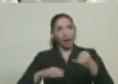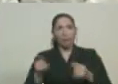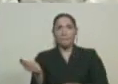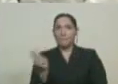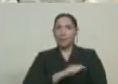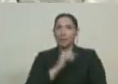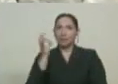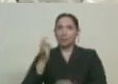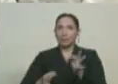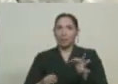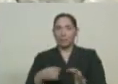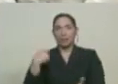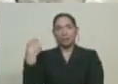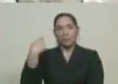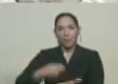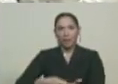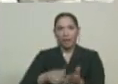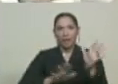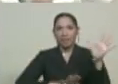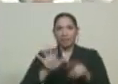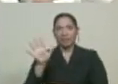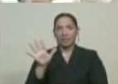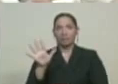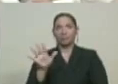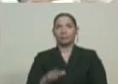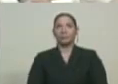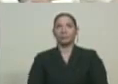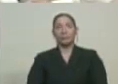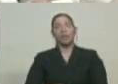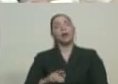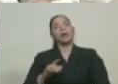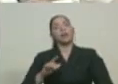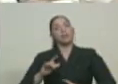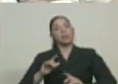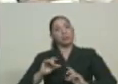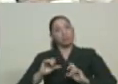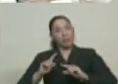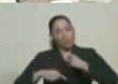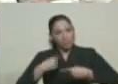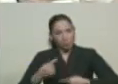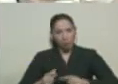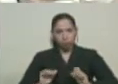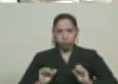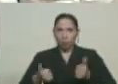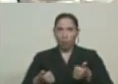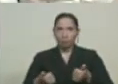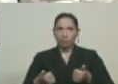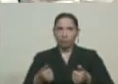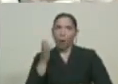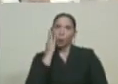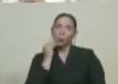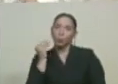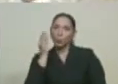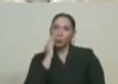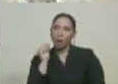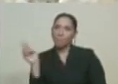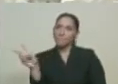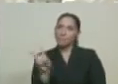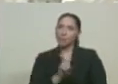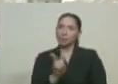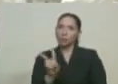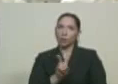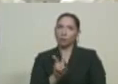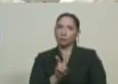pagará la quincena. Y de allí entramos en la dinámica a la cual estamos acostumbrados los venezolanos y las